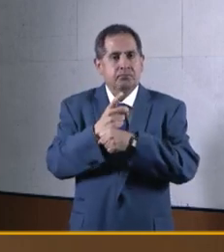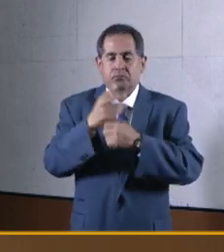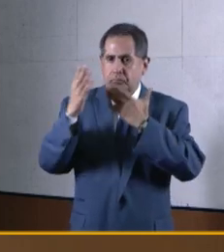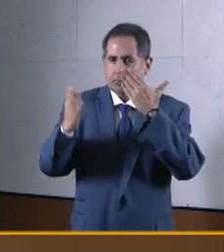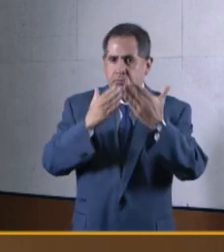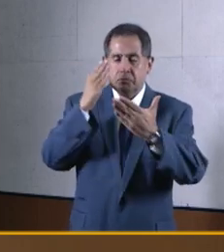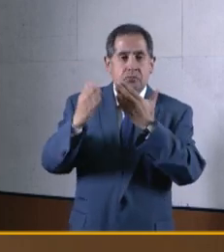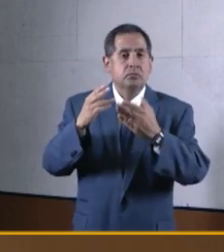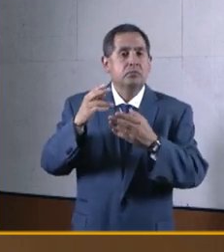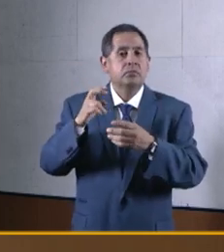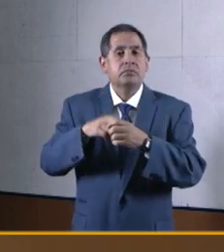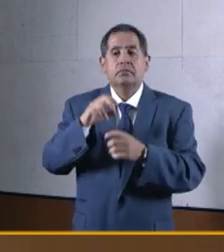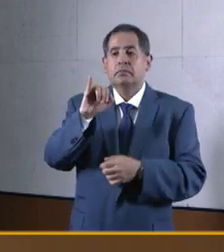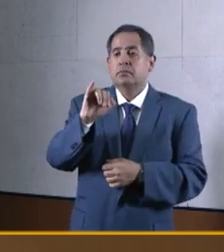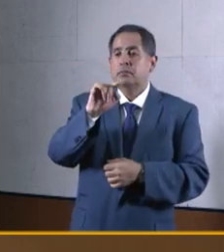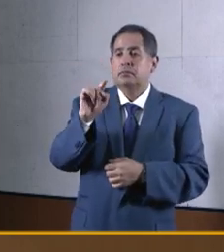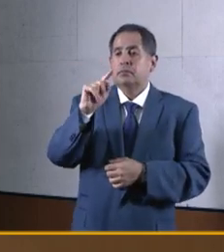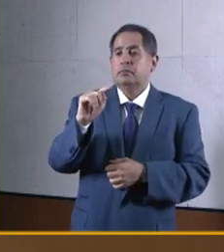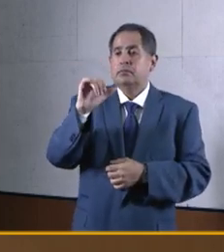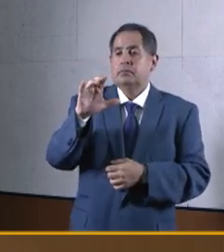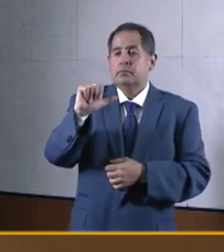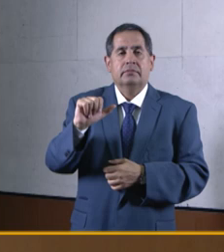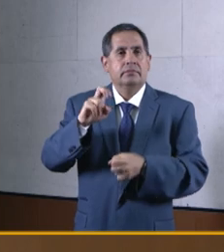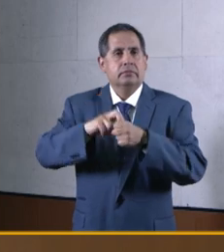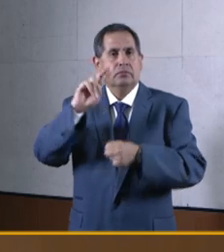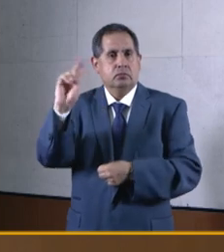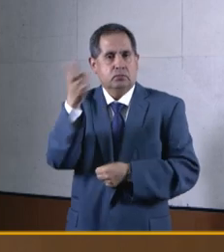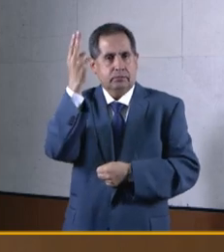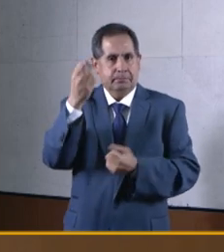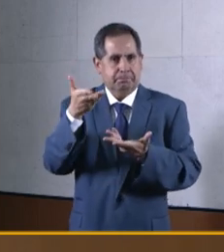estudios superiores iztacala de la unam